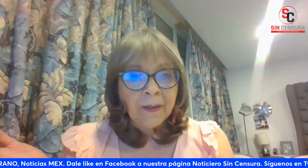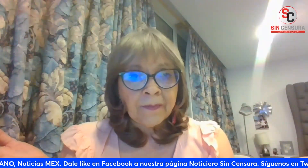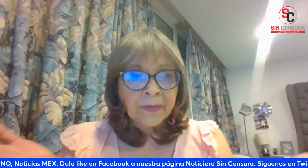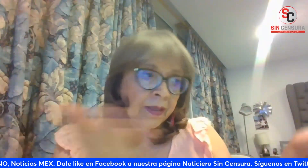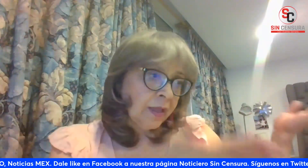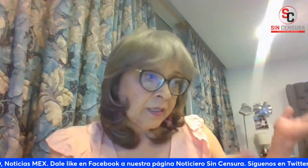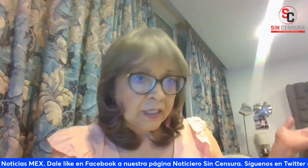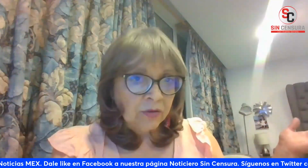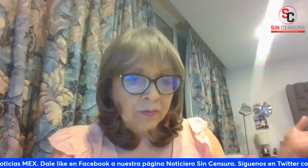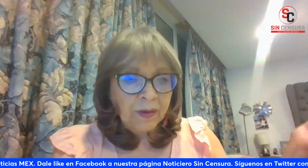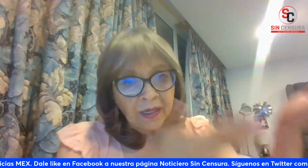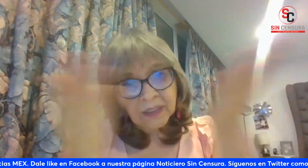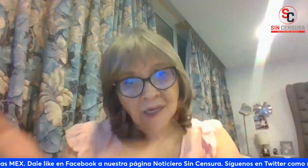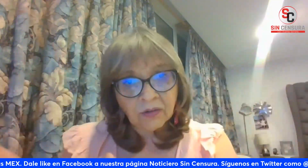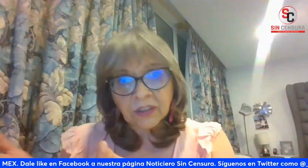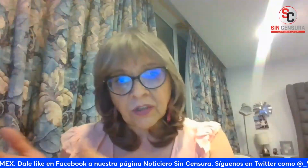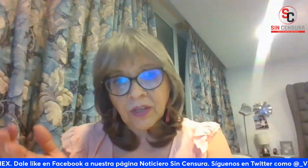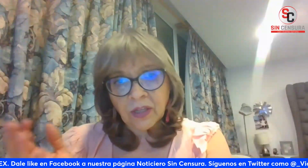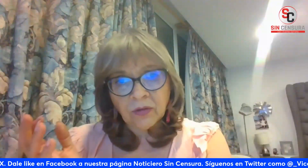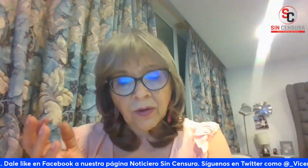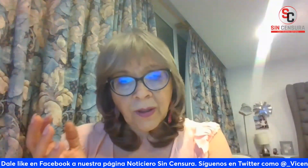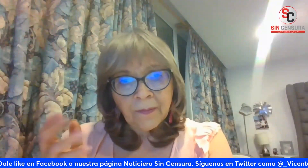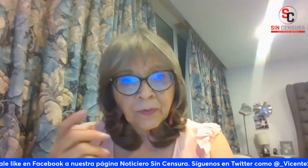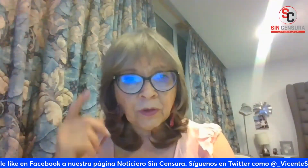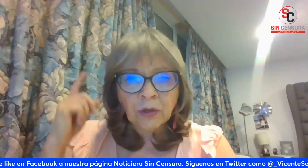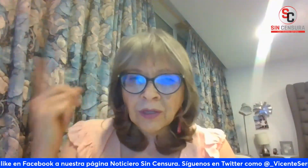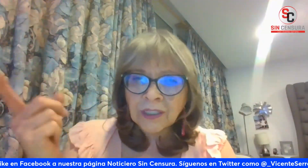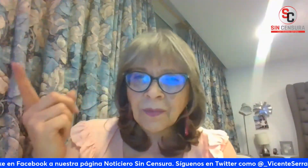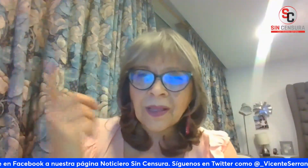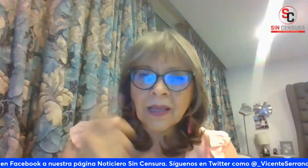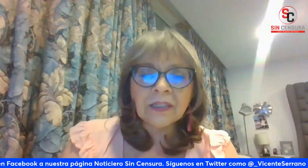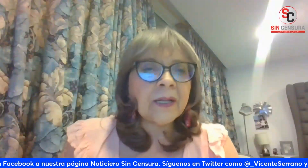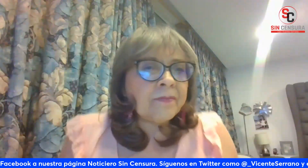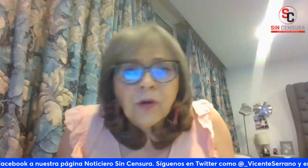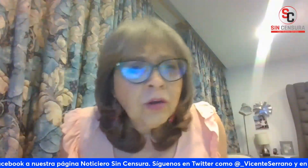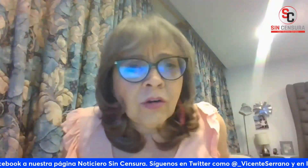gobierno, y el señor Pérez y el que nos está oyendo. Entonces, cuando